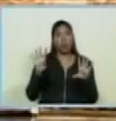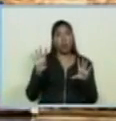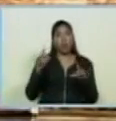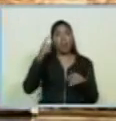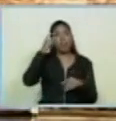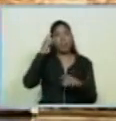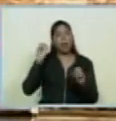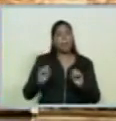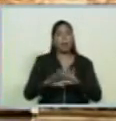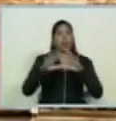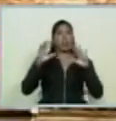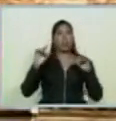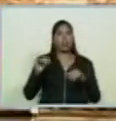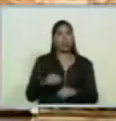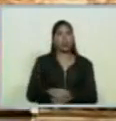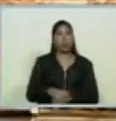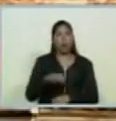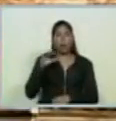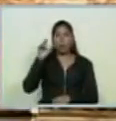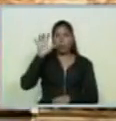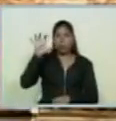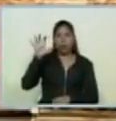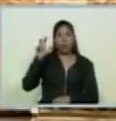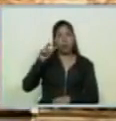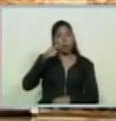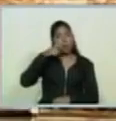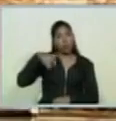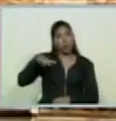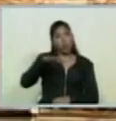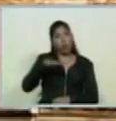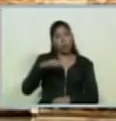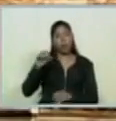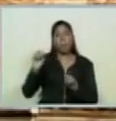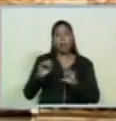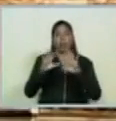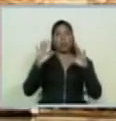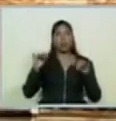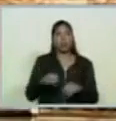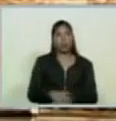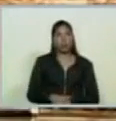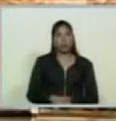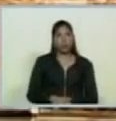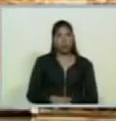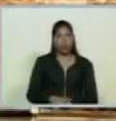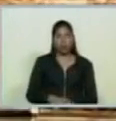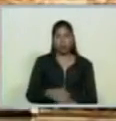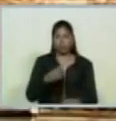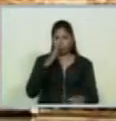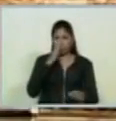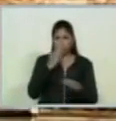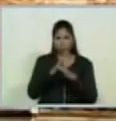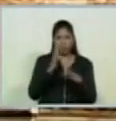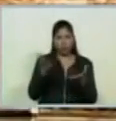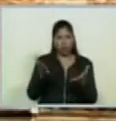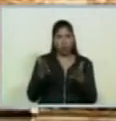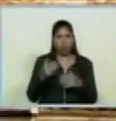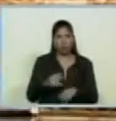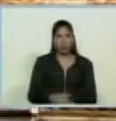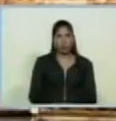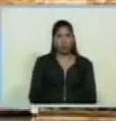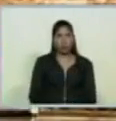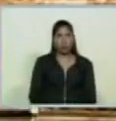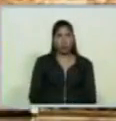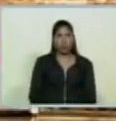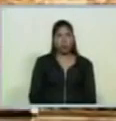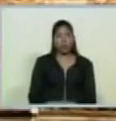bendito de una patria bendita, de un pueblo bendito. Hasta la victoria siempre. Venceremos y seguiremos con